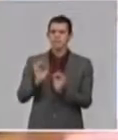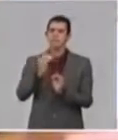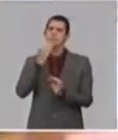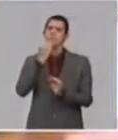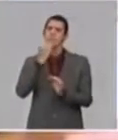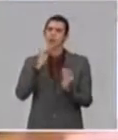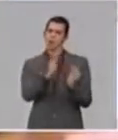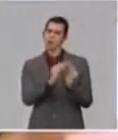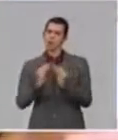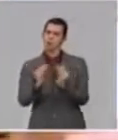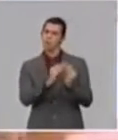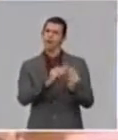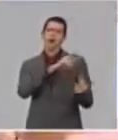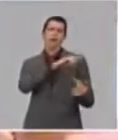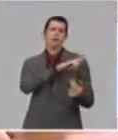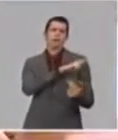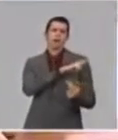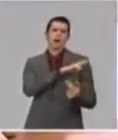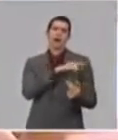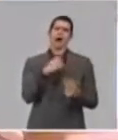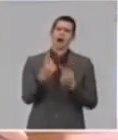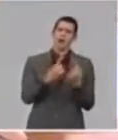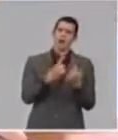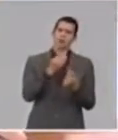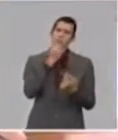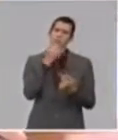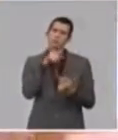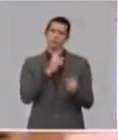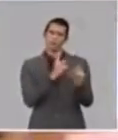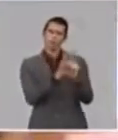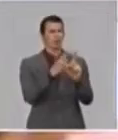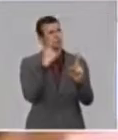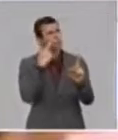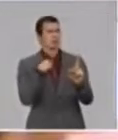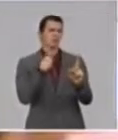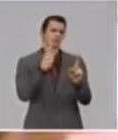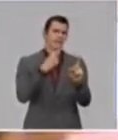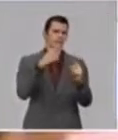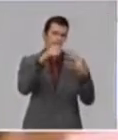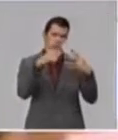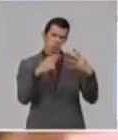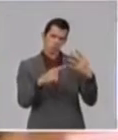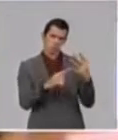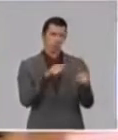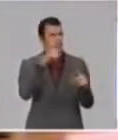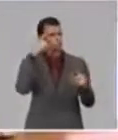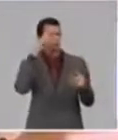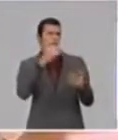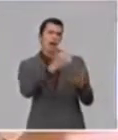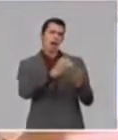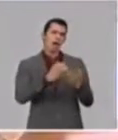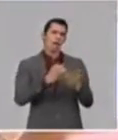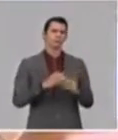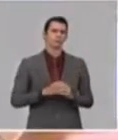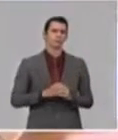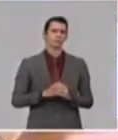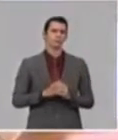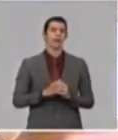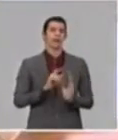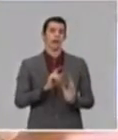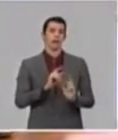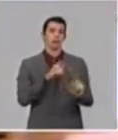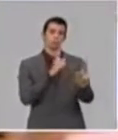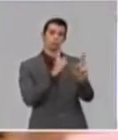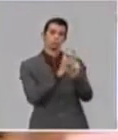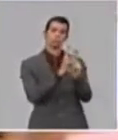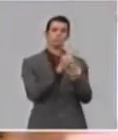en la comunidad. El trabajador social, que ahí a nivel del Consejo Popular debe haber un trabajador social. Los factores de la comunidad, los